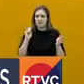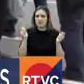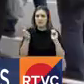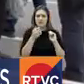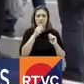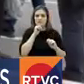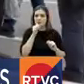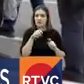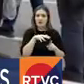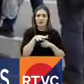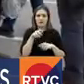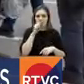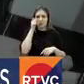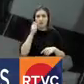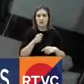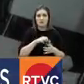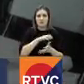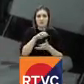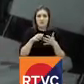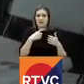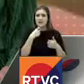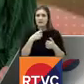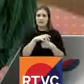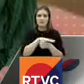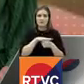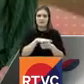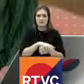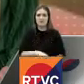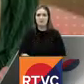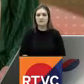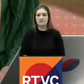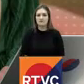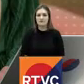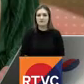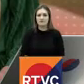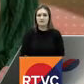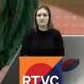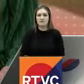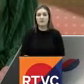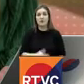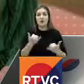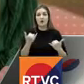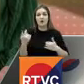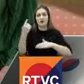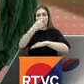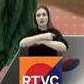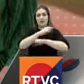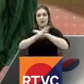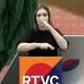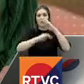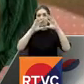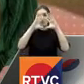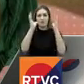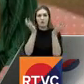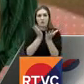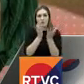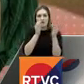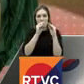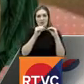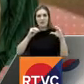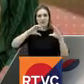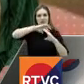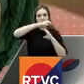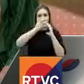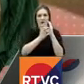avanza, más compleja y cruda se torna su realidad. En el Día Mundial de la Tierra, el Servicio de Vigilancia Meteorológica de la